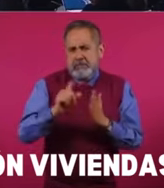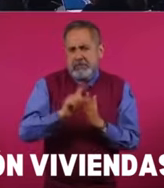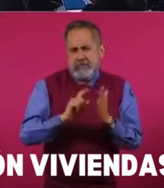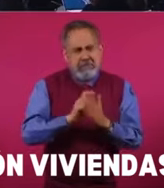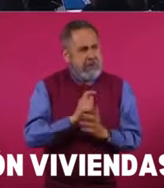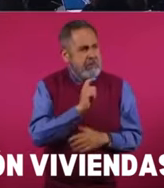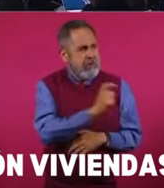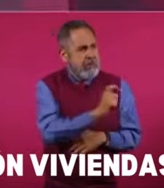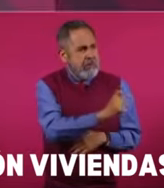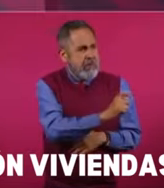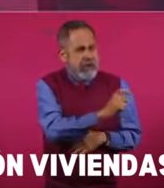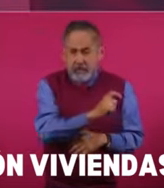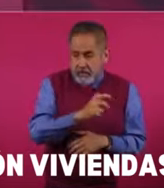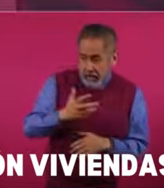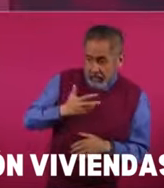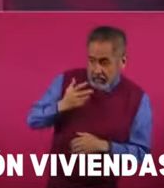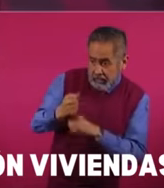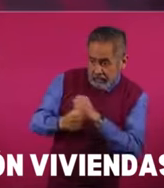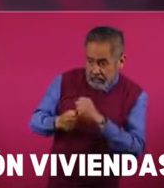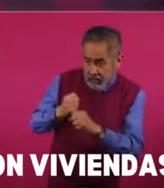cuando tengan el derecho,